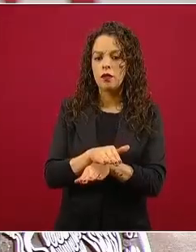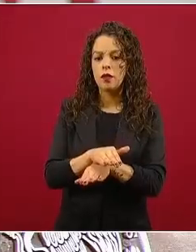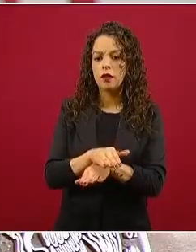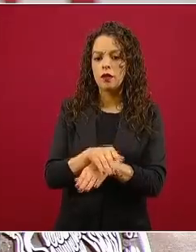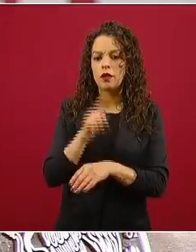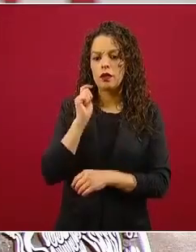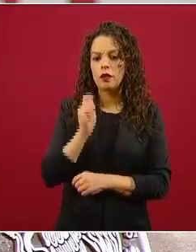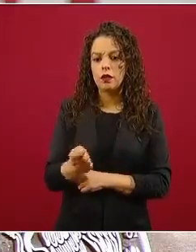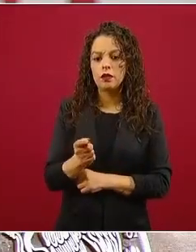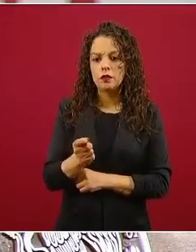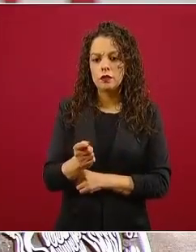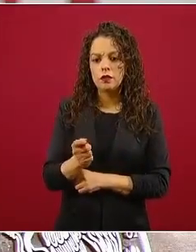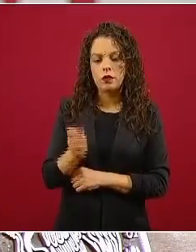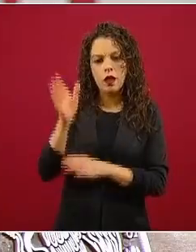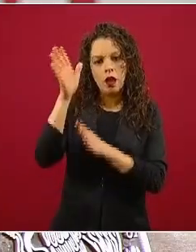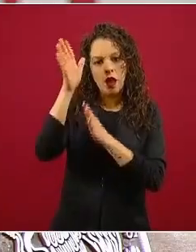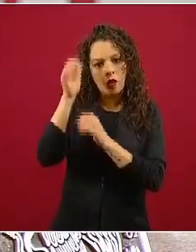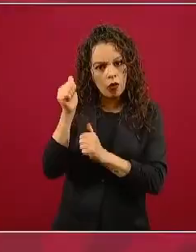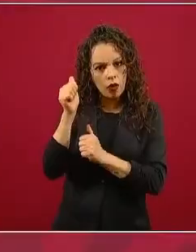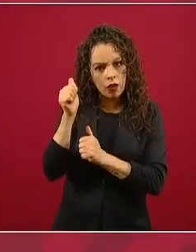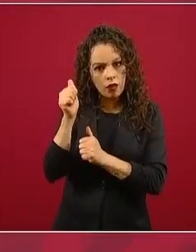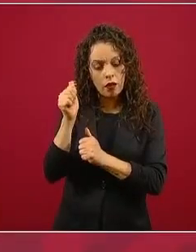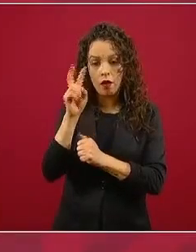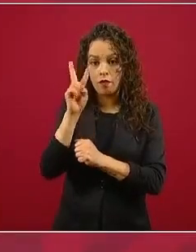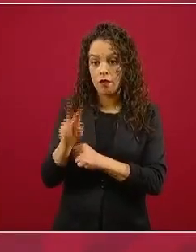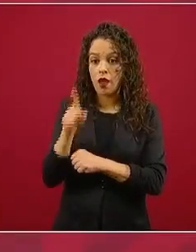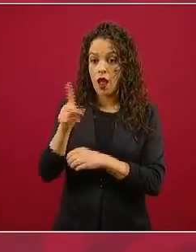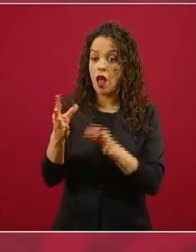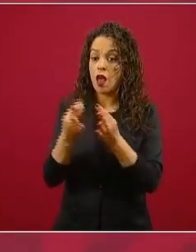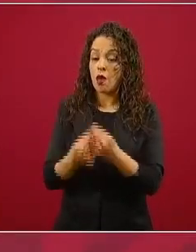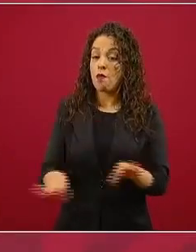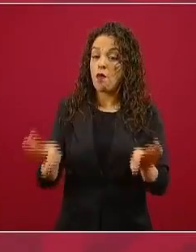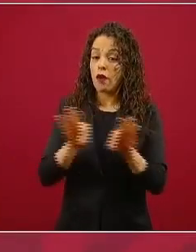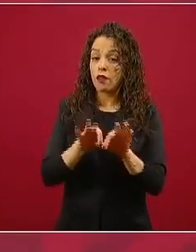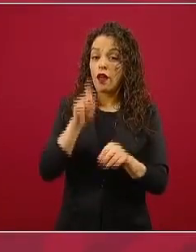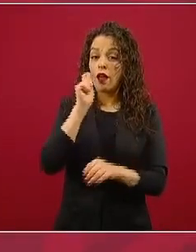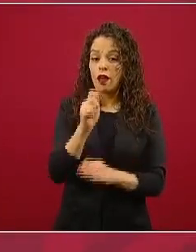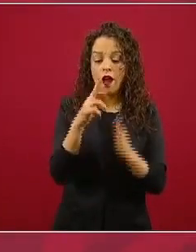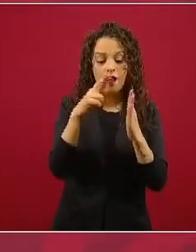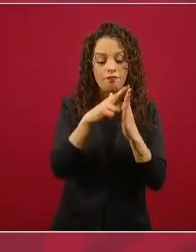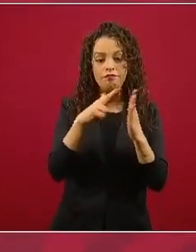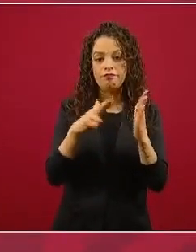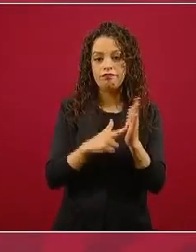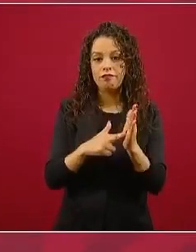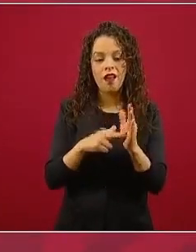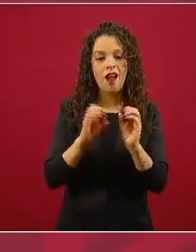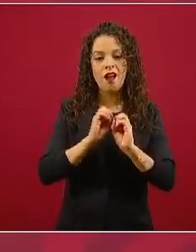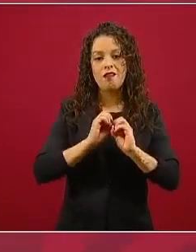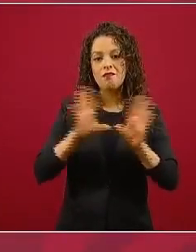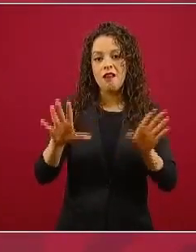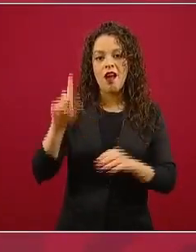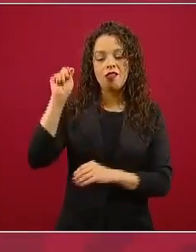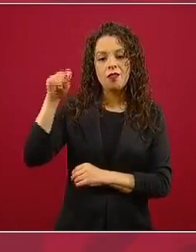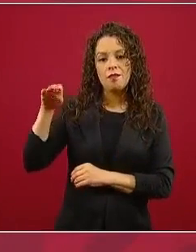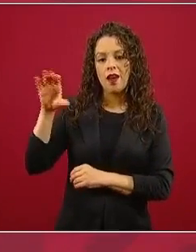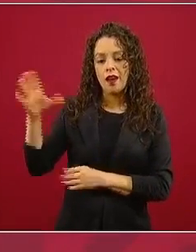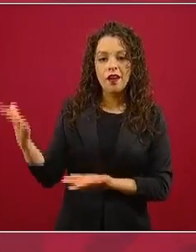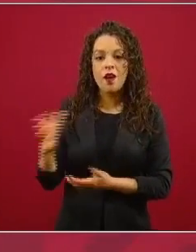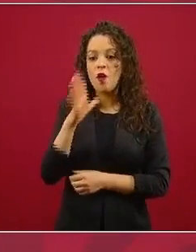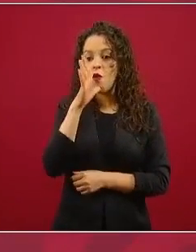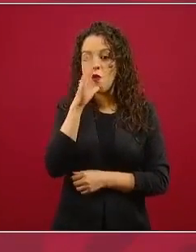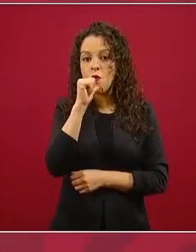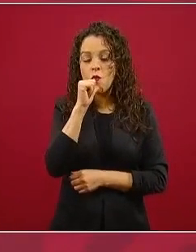una de las cosas importantes es que son reglas claras. Ya no pueden haber cierres